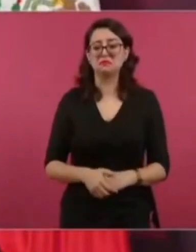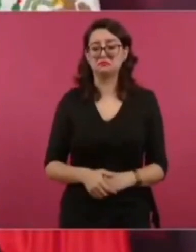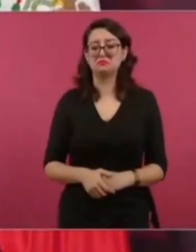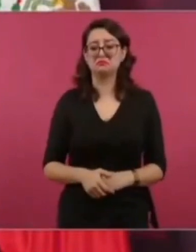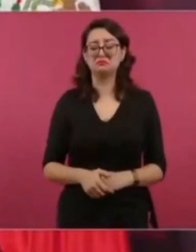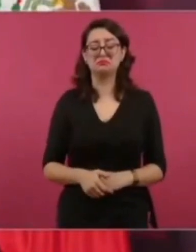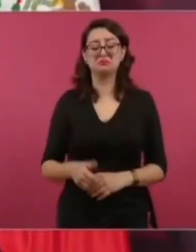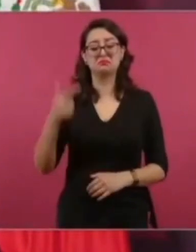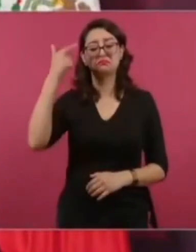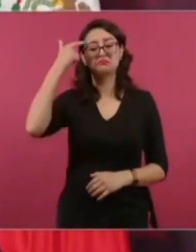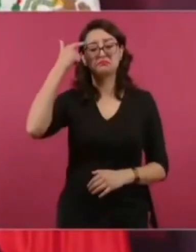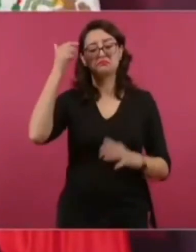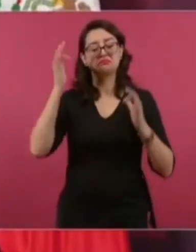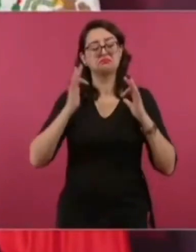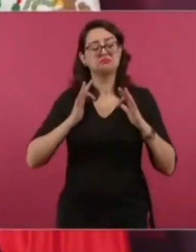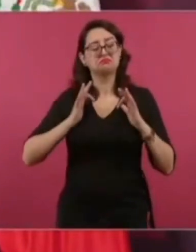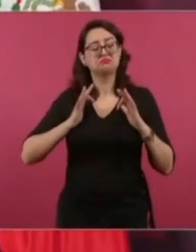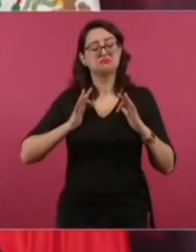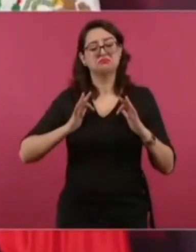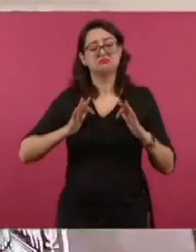porque imagínense